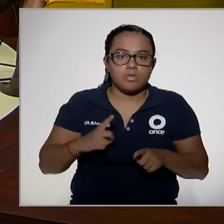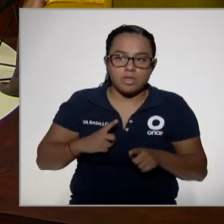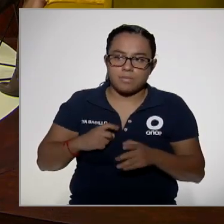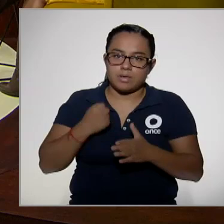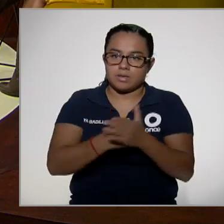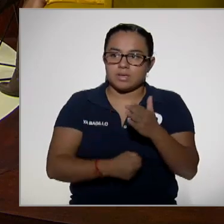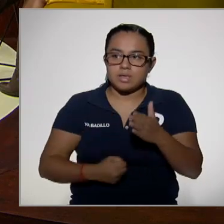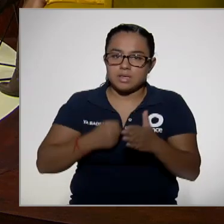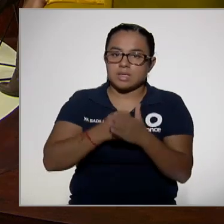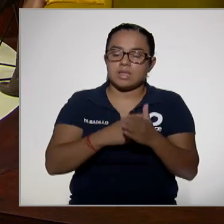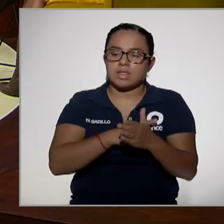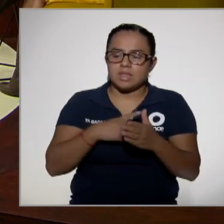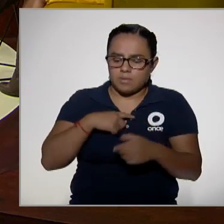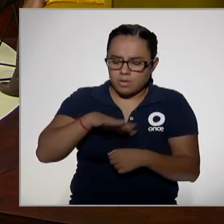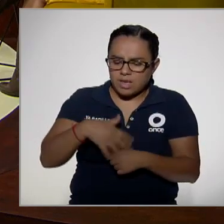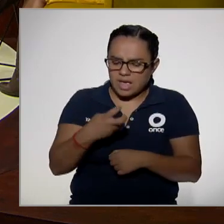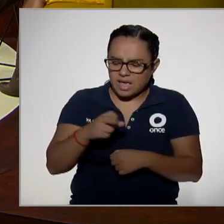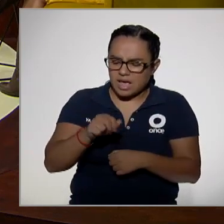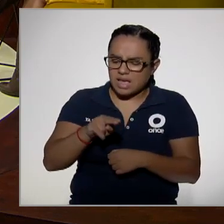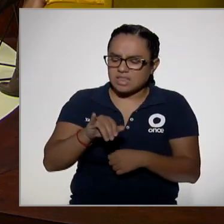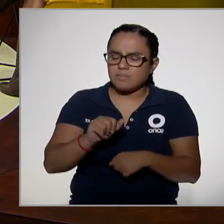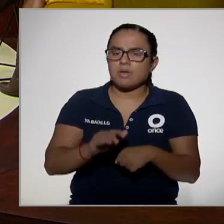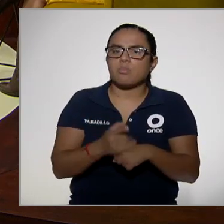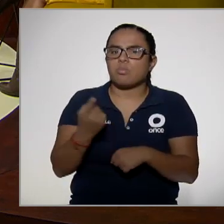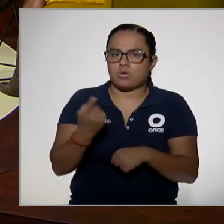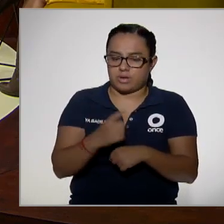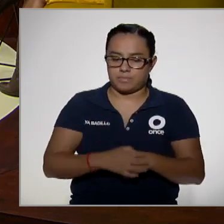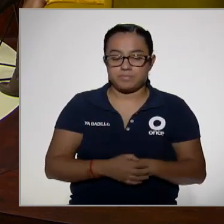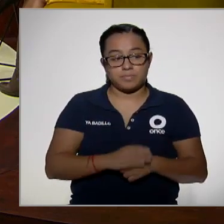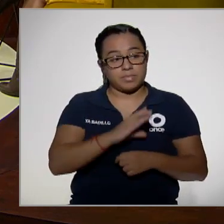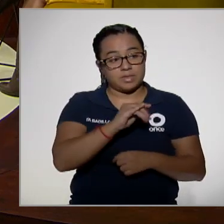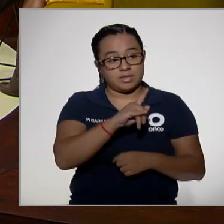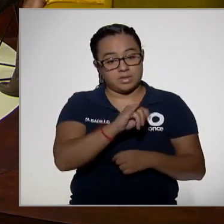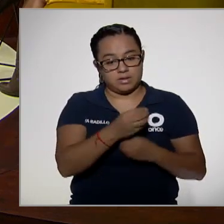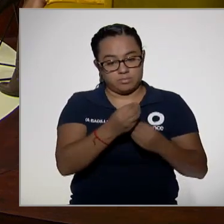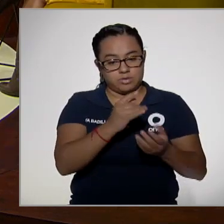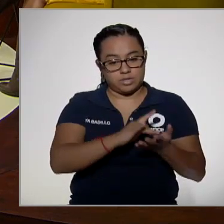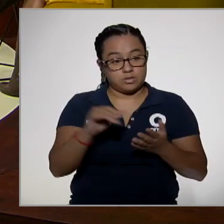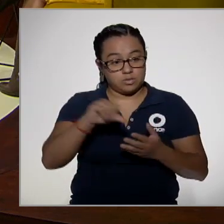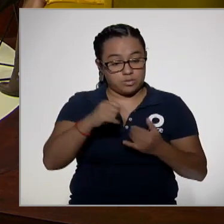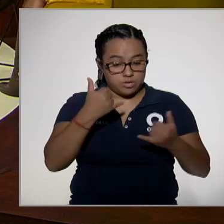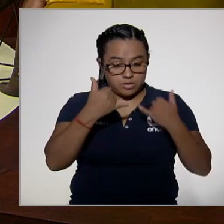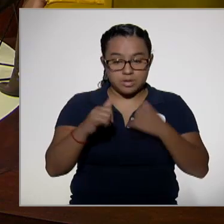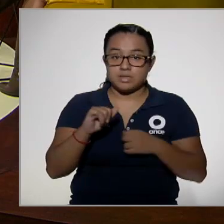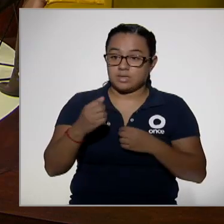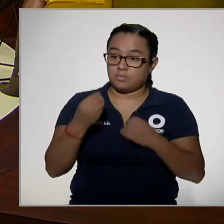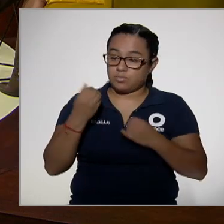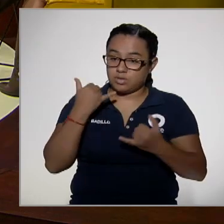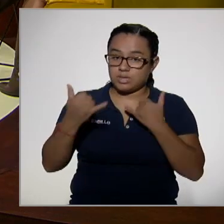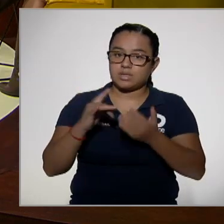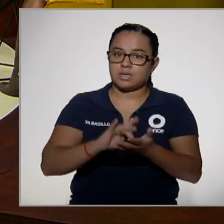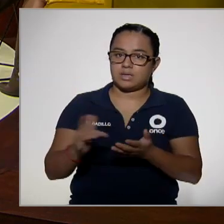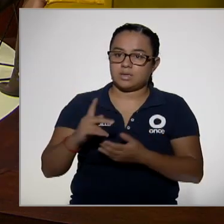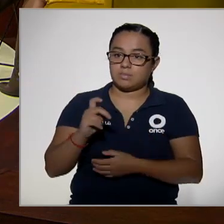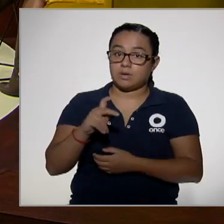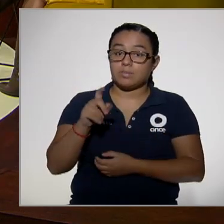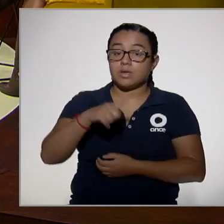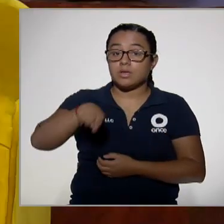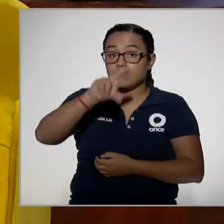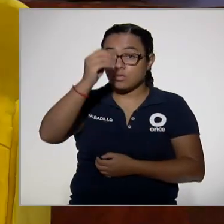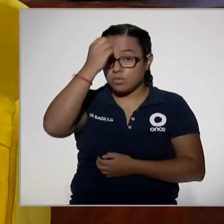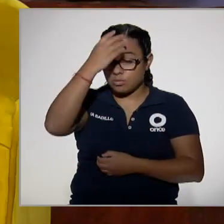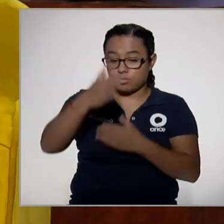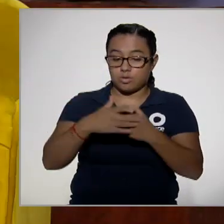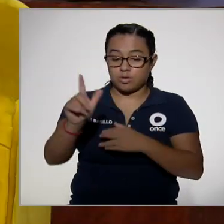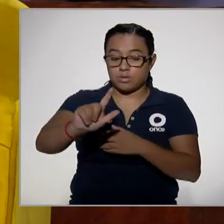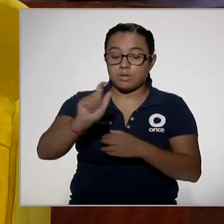en buscar la causa de la anemia si tú al email gracias como siempre tuviste muchos llamadas hoy muchas llamadas gracias pepe y no se olviden del próximo